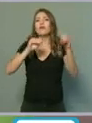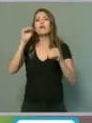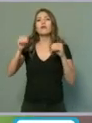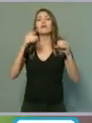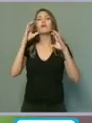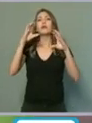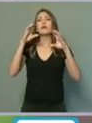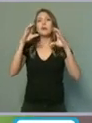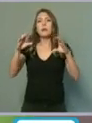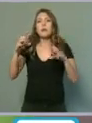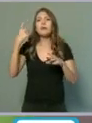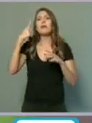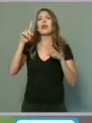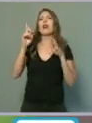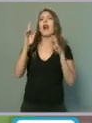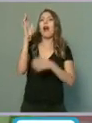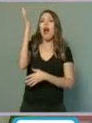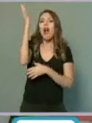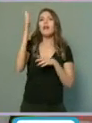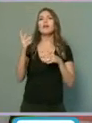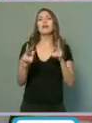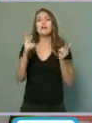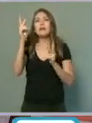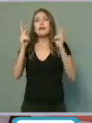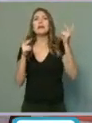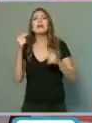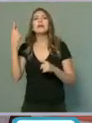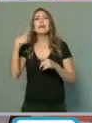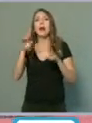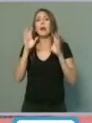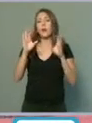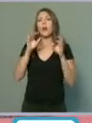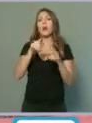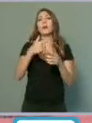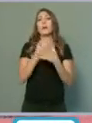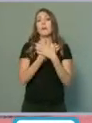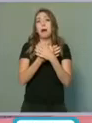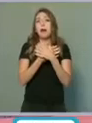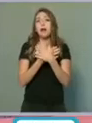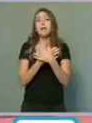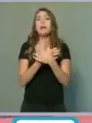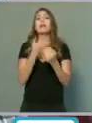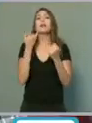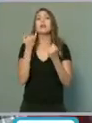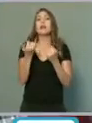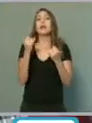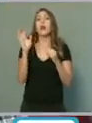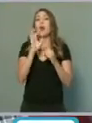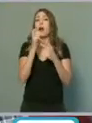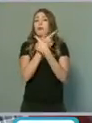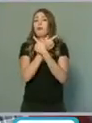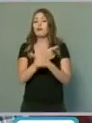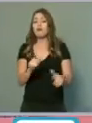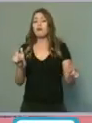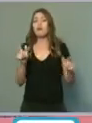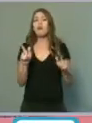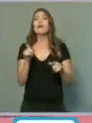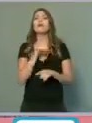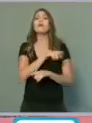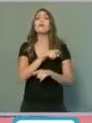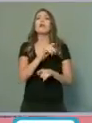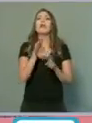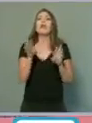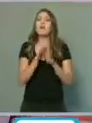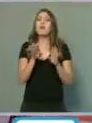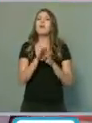medio ambiente, a criar o cultivar a estas mariposas y que además una vez que se liberan cumplen un papel muy